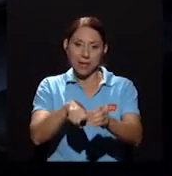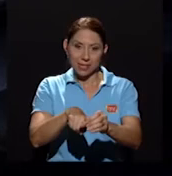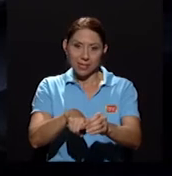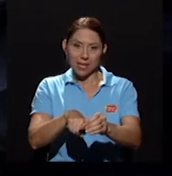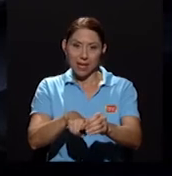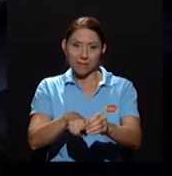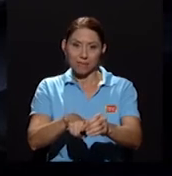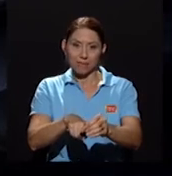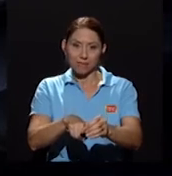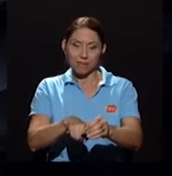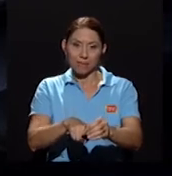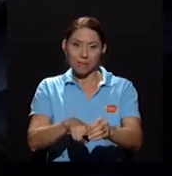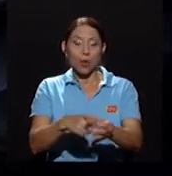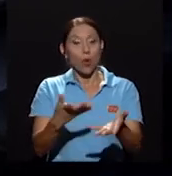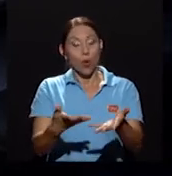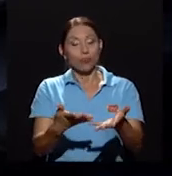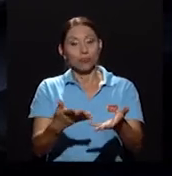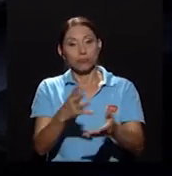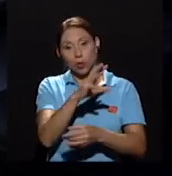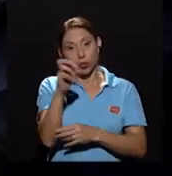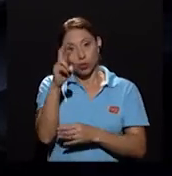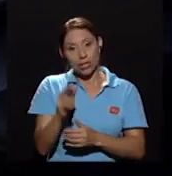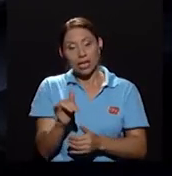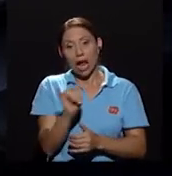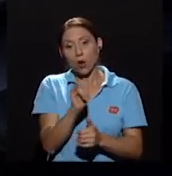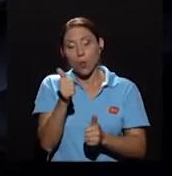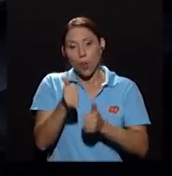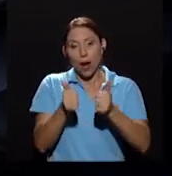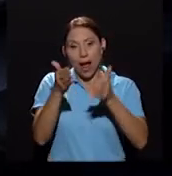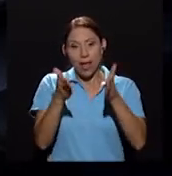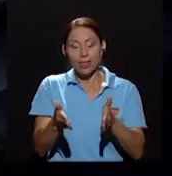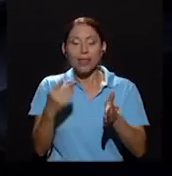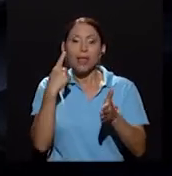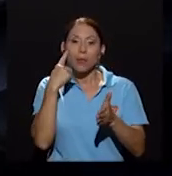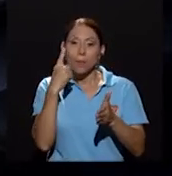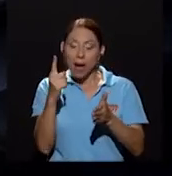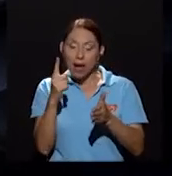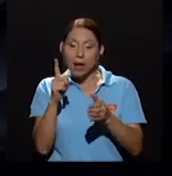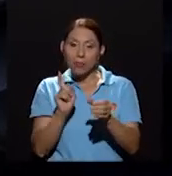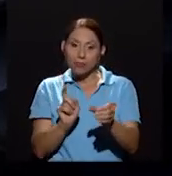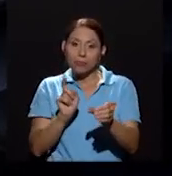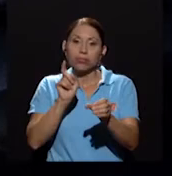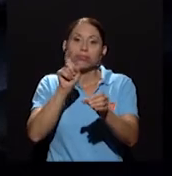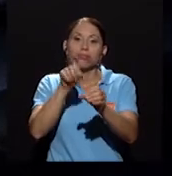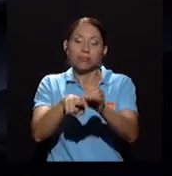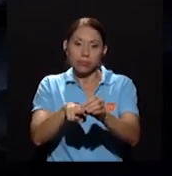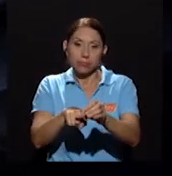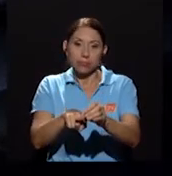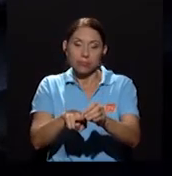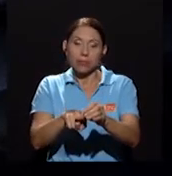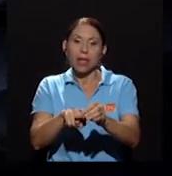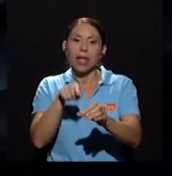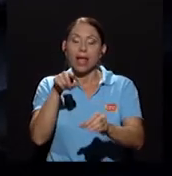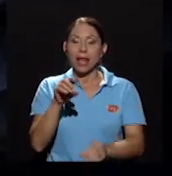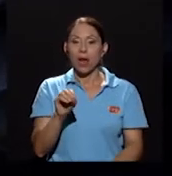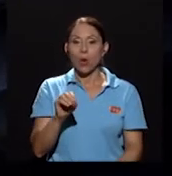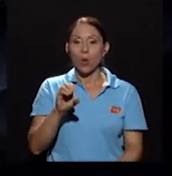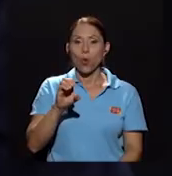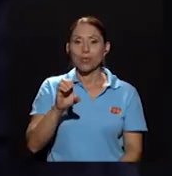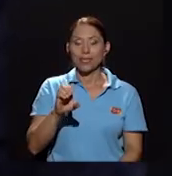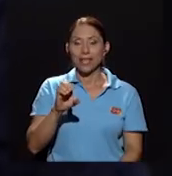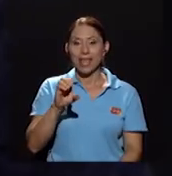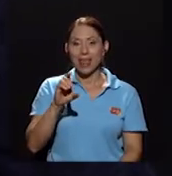candidatura de costa rica- acceder a la membresía plena en la oecd